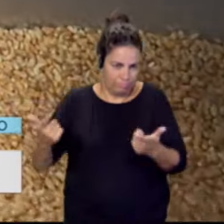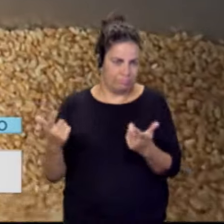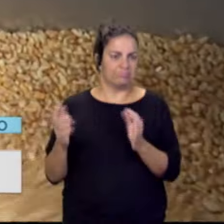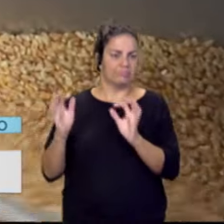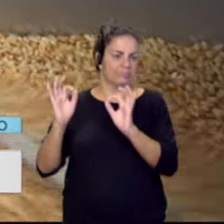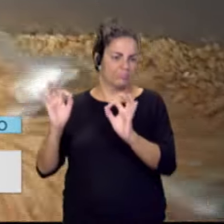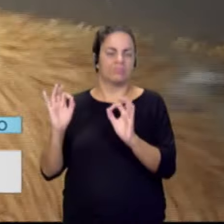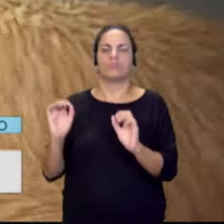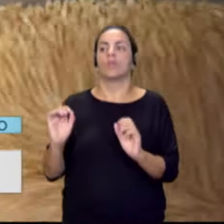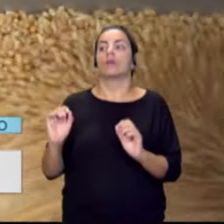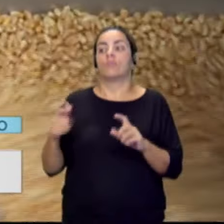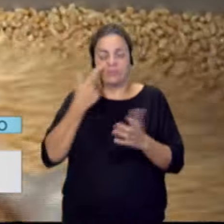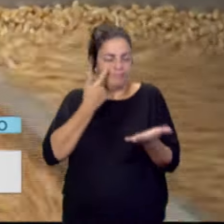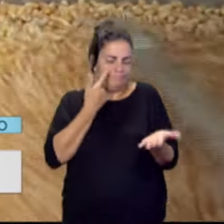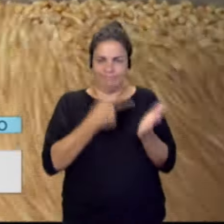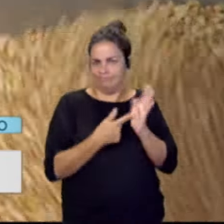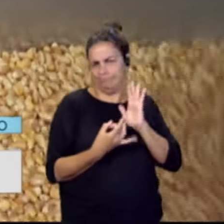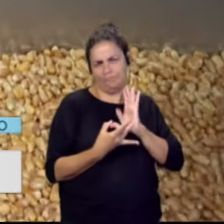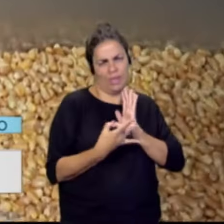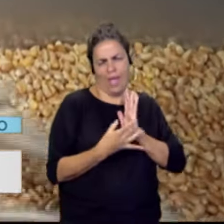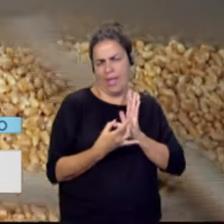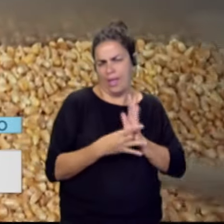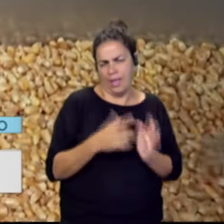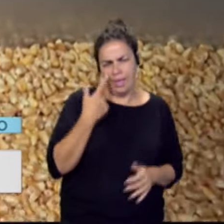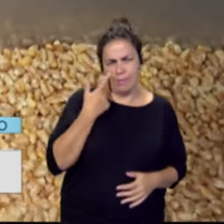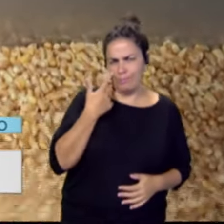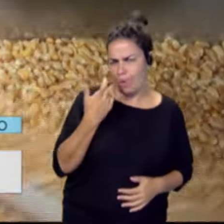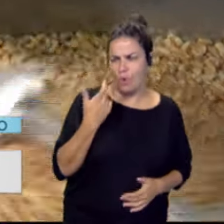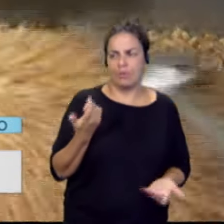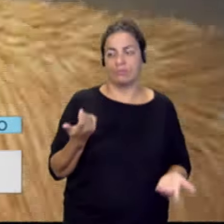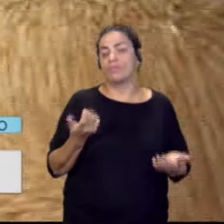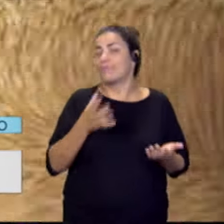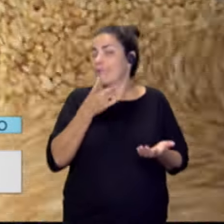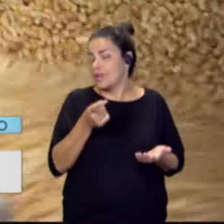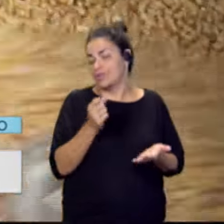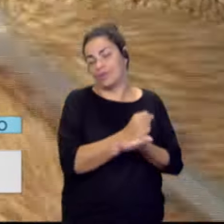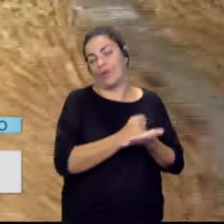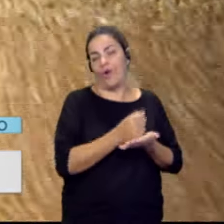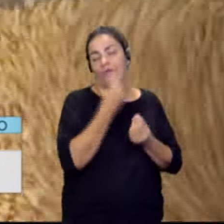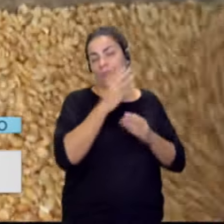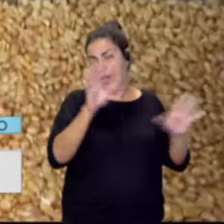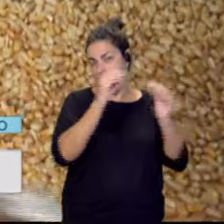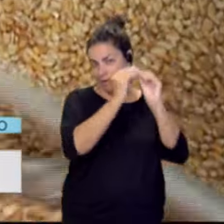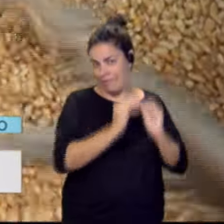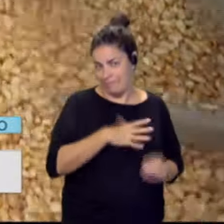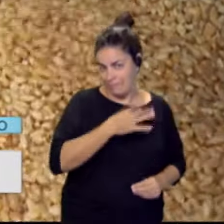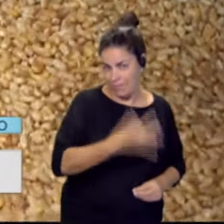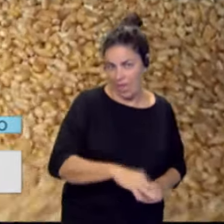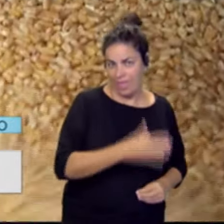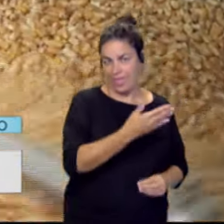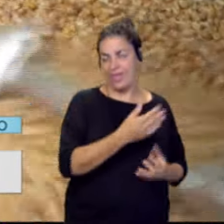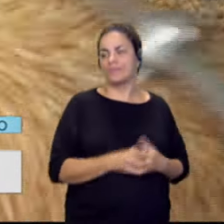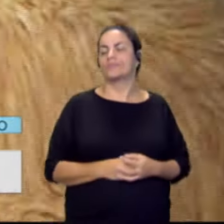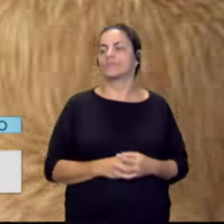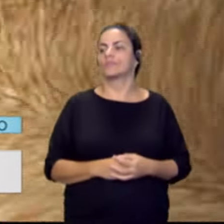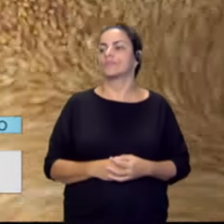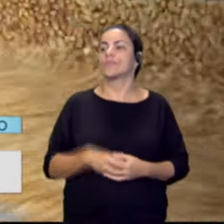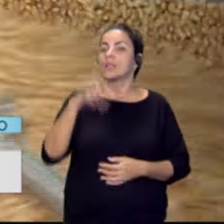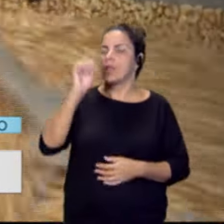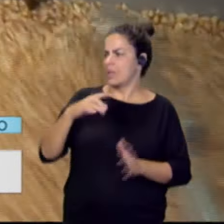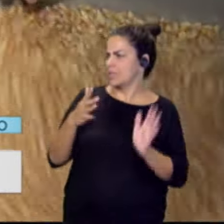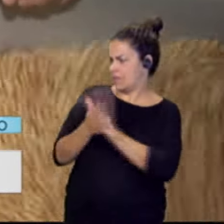que desprende unas cualidades que ha sido mejor gofio de Canarias. Raico, esto supone también un aumento en la